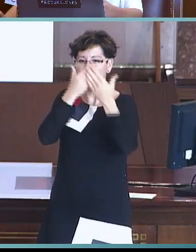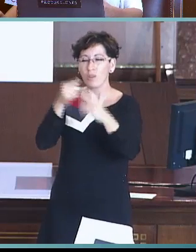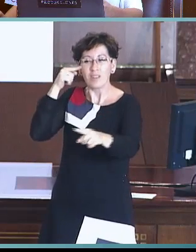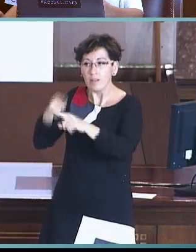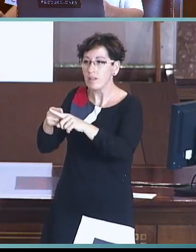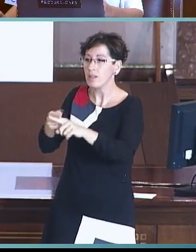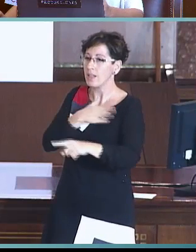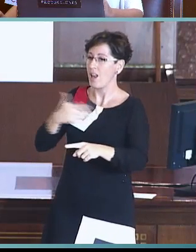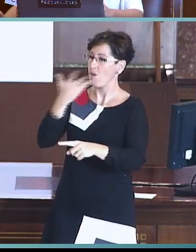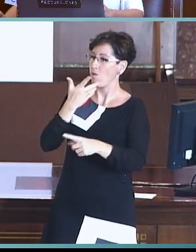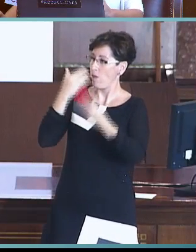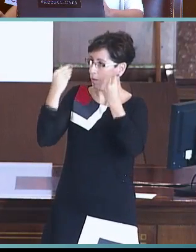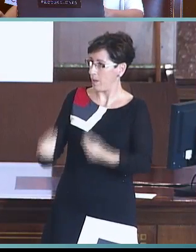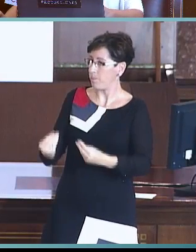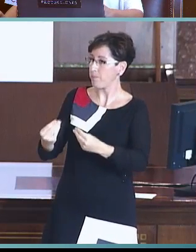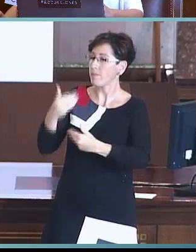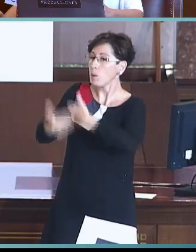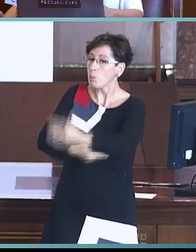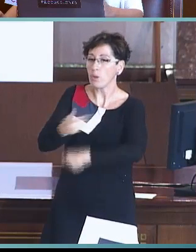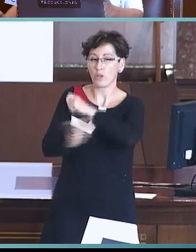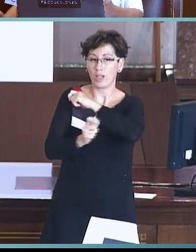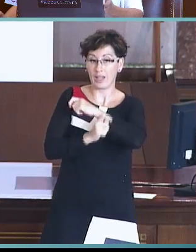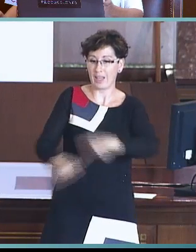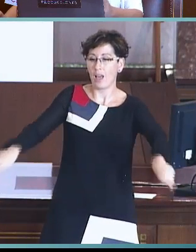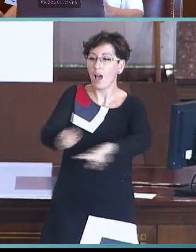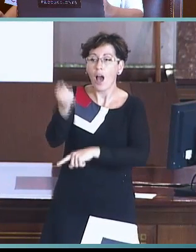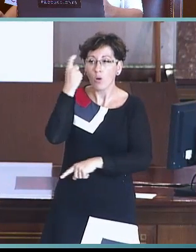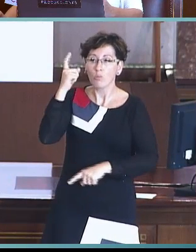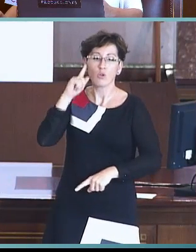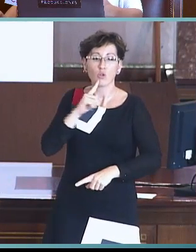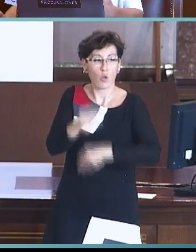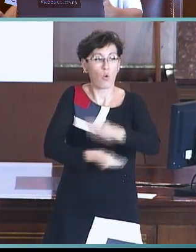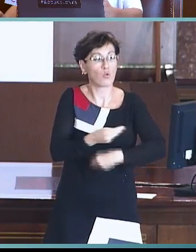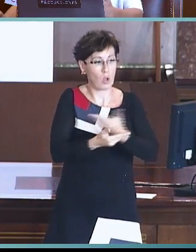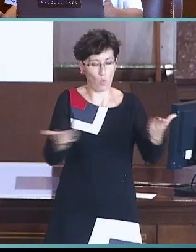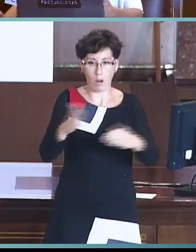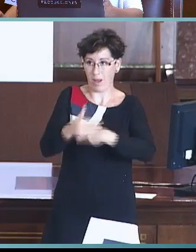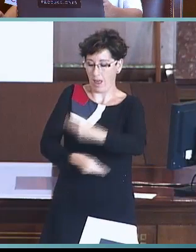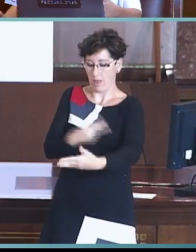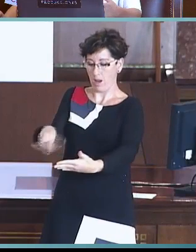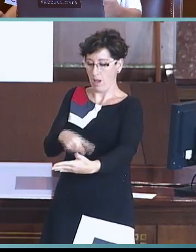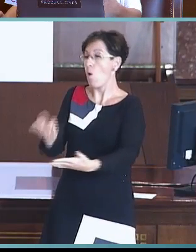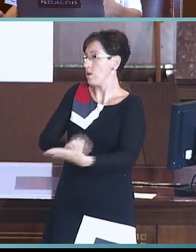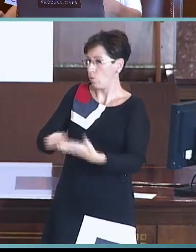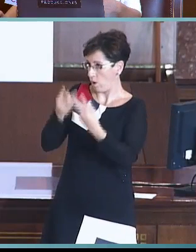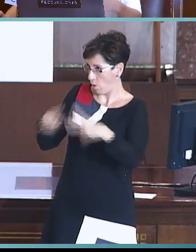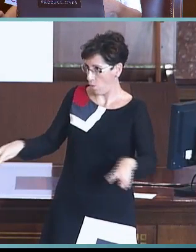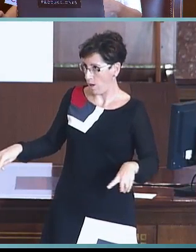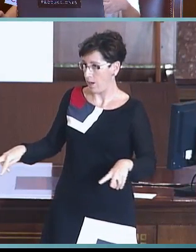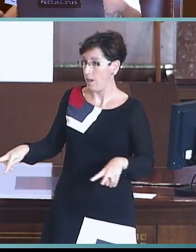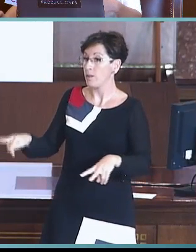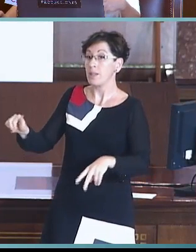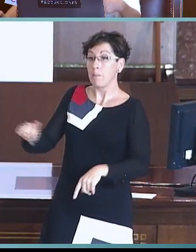son los procesos y las estrategias que utilizan los alumnos sordos cuando se enfrentan a la lectura y la escritura. Y dentro